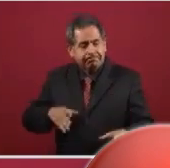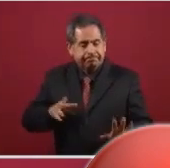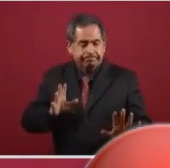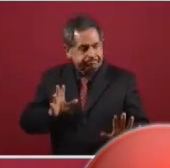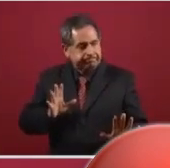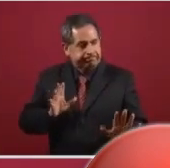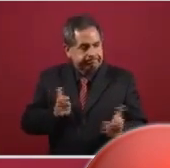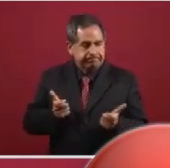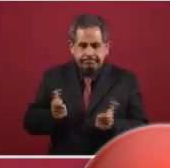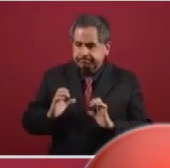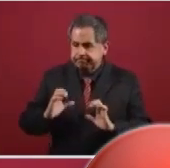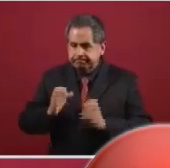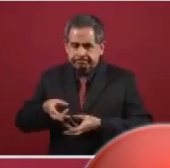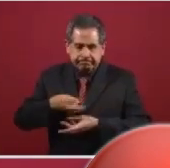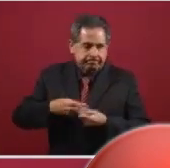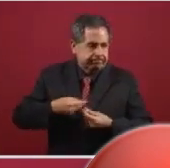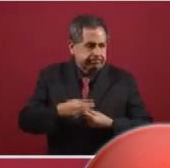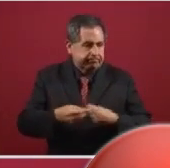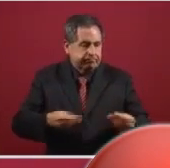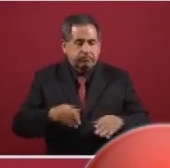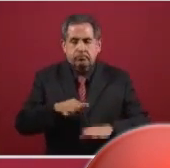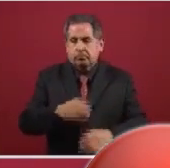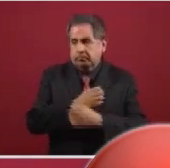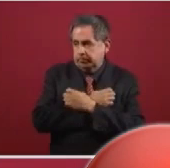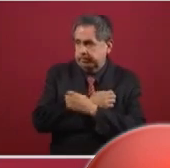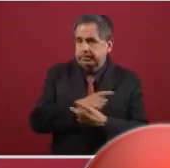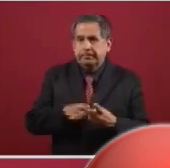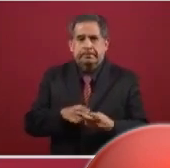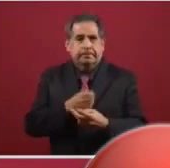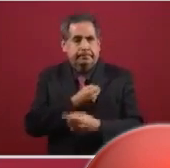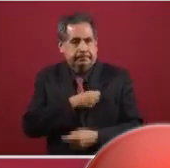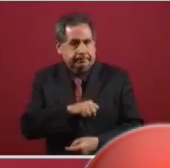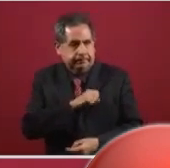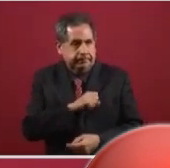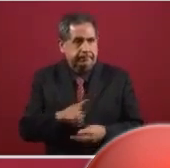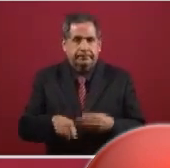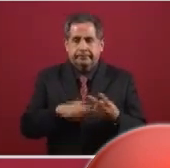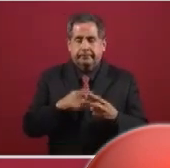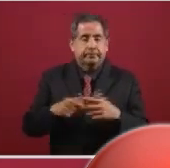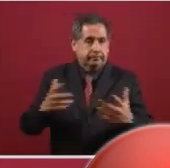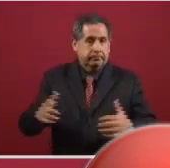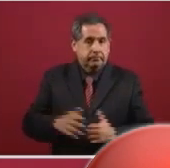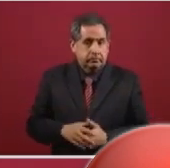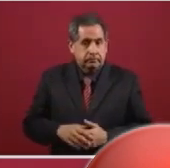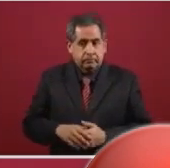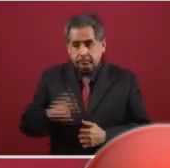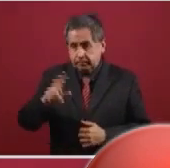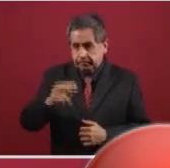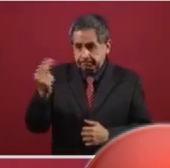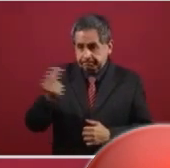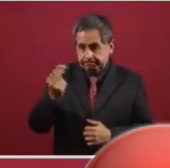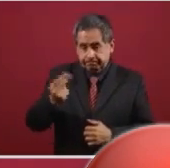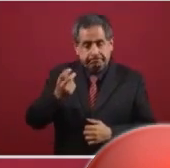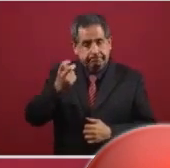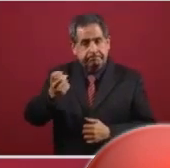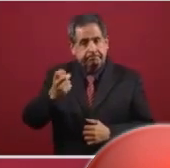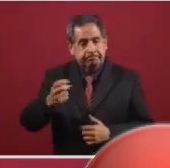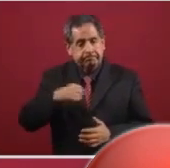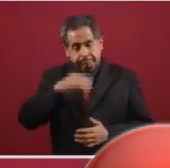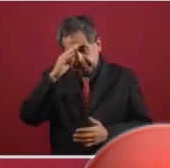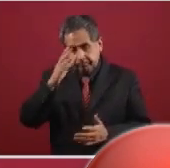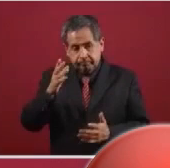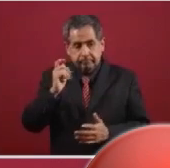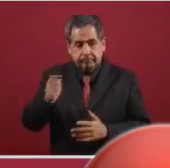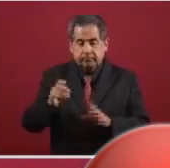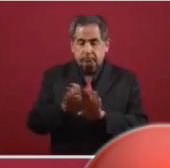existe en materia educativa, en salud. Entonces, necesitamos, por eso, de